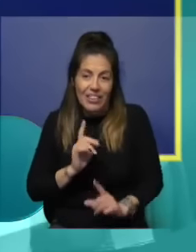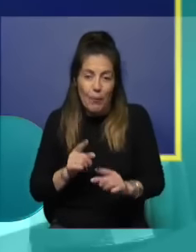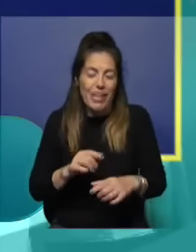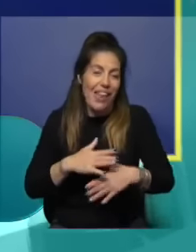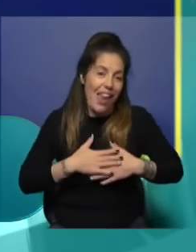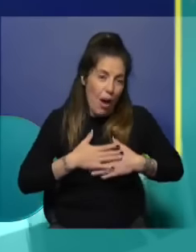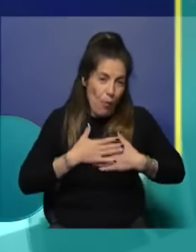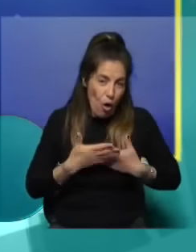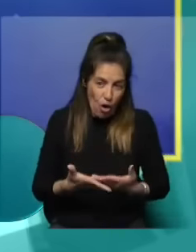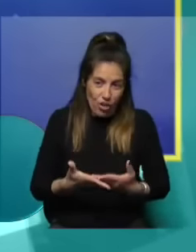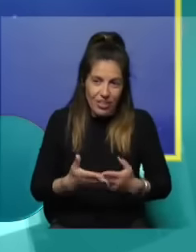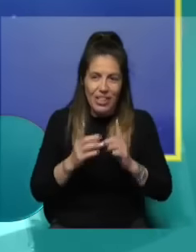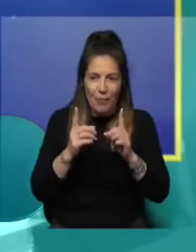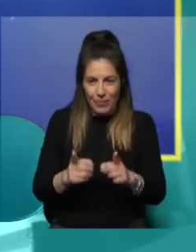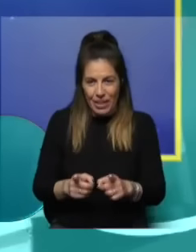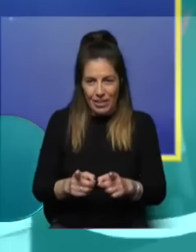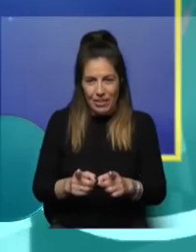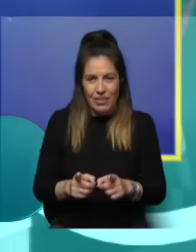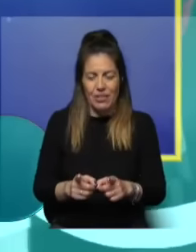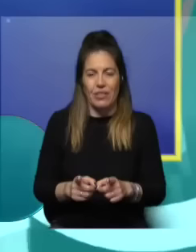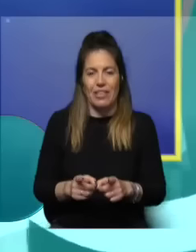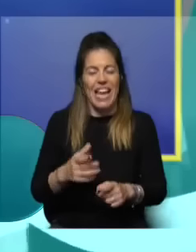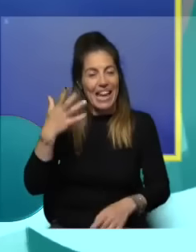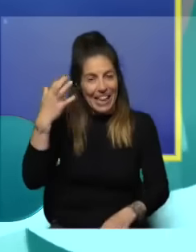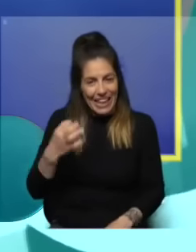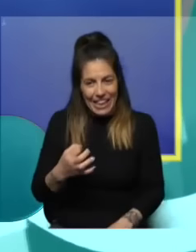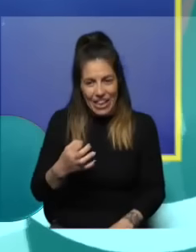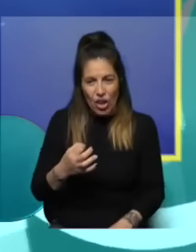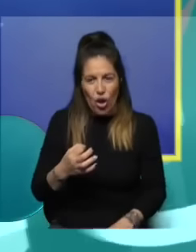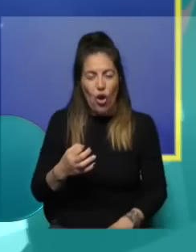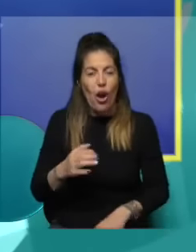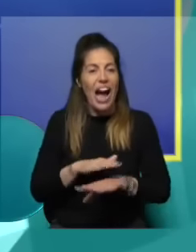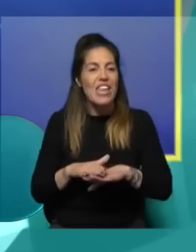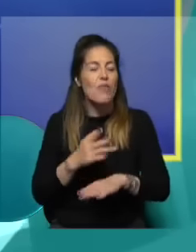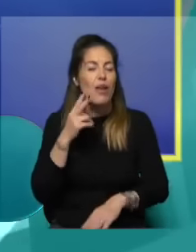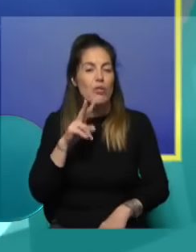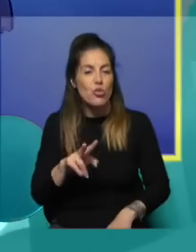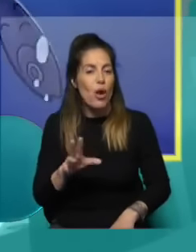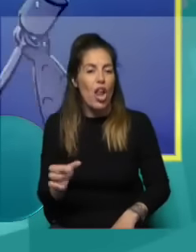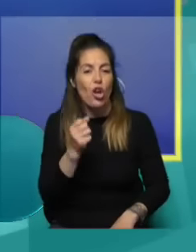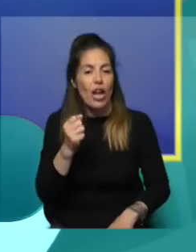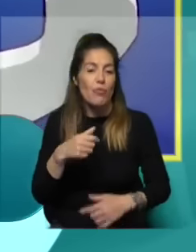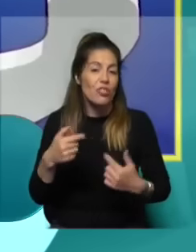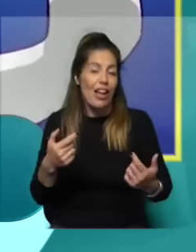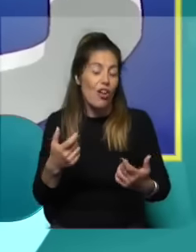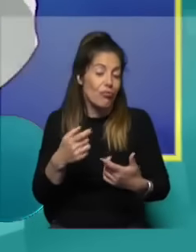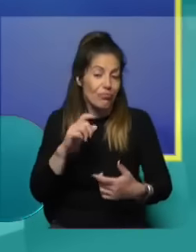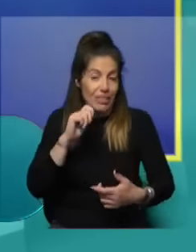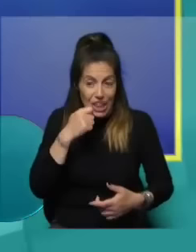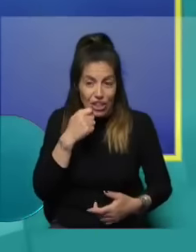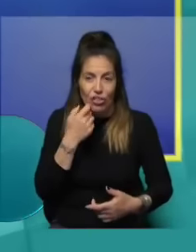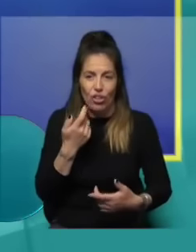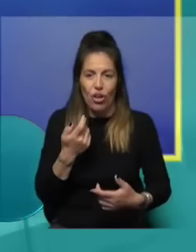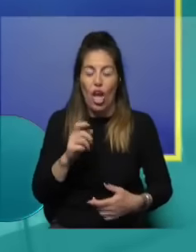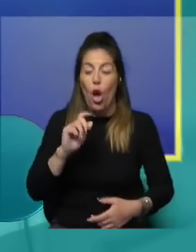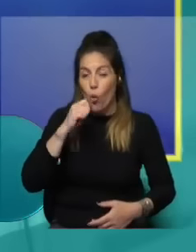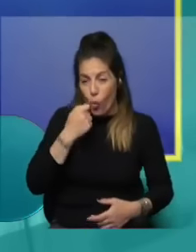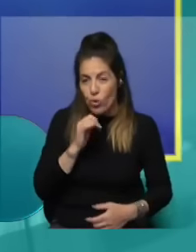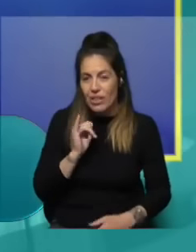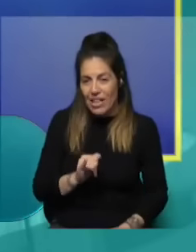claro. Y creo que a nivel visual logramos algo bastante simpático, que gusta